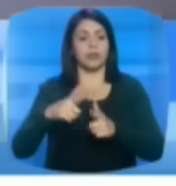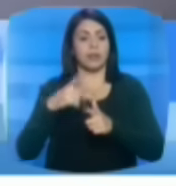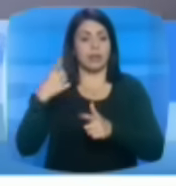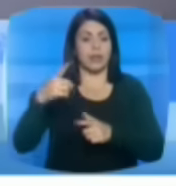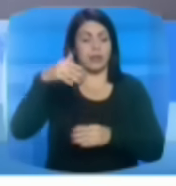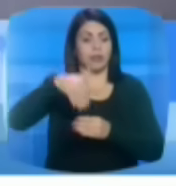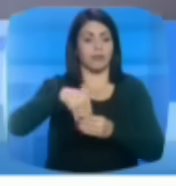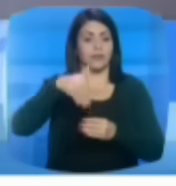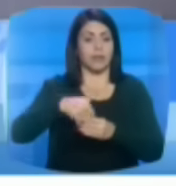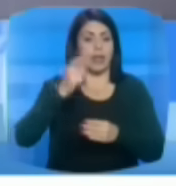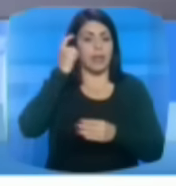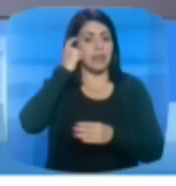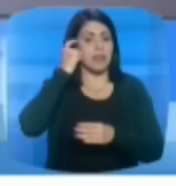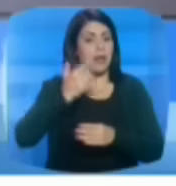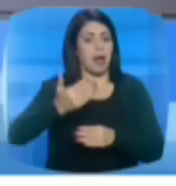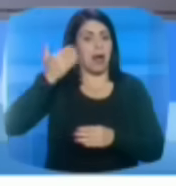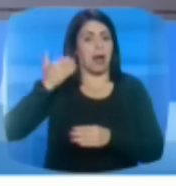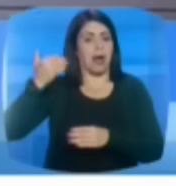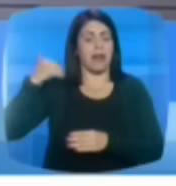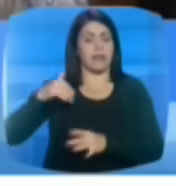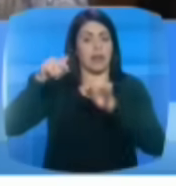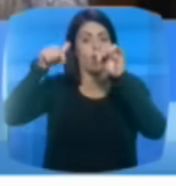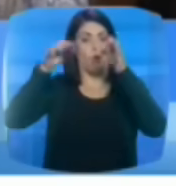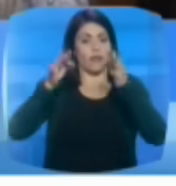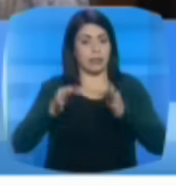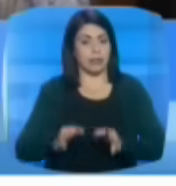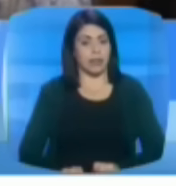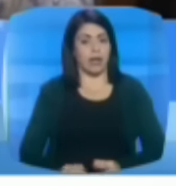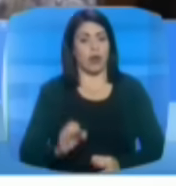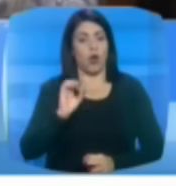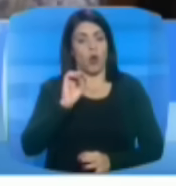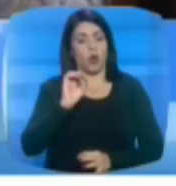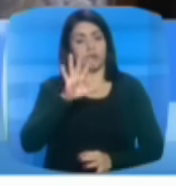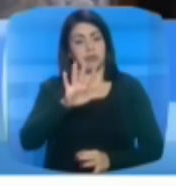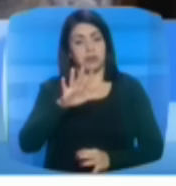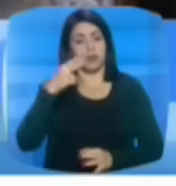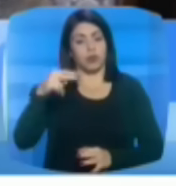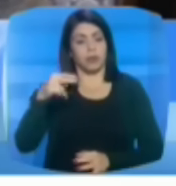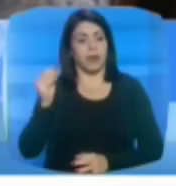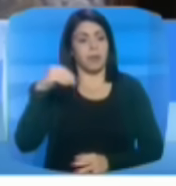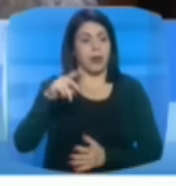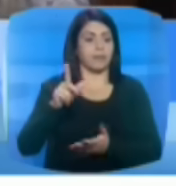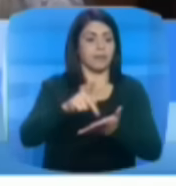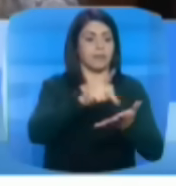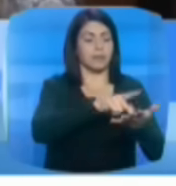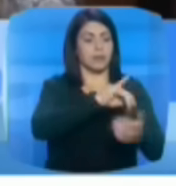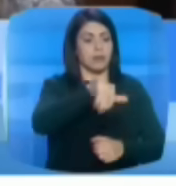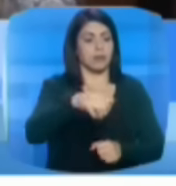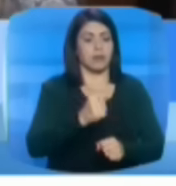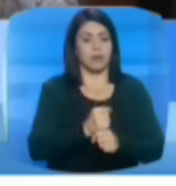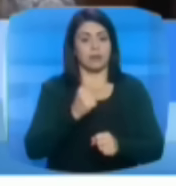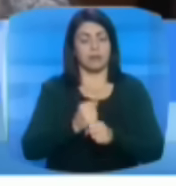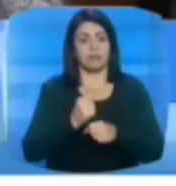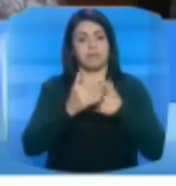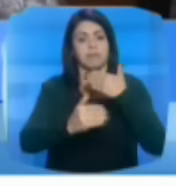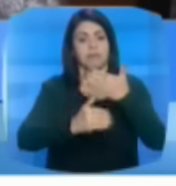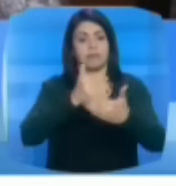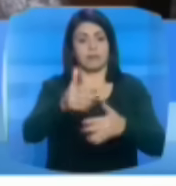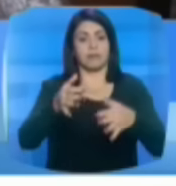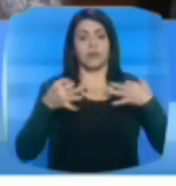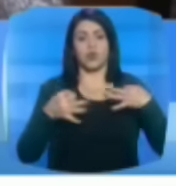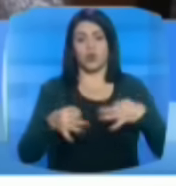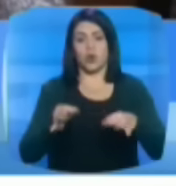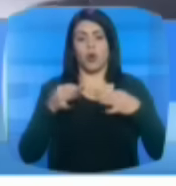derecho al sufragio días previos a la fecha tope, hoy 5 de noviembre. Eso siguen llegando y, por cierto, la jornada ha transcurrido con